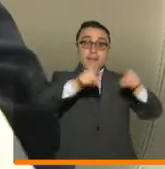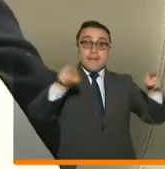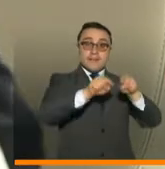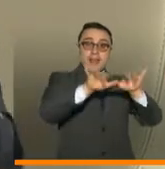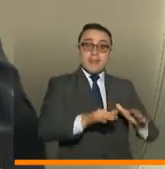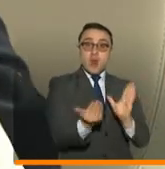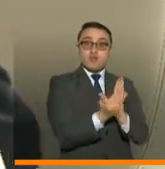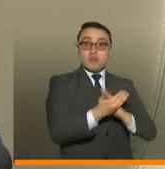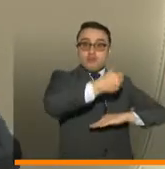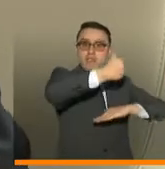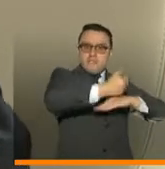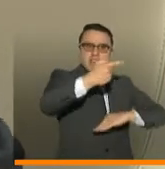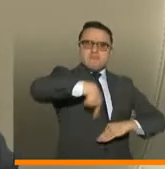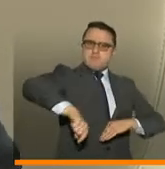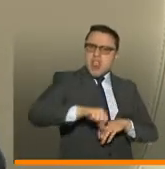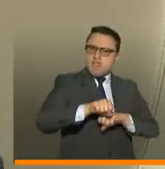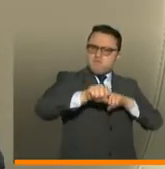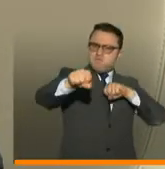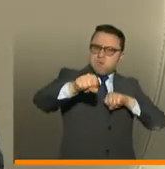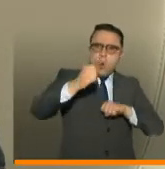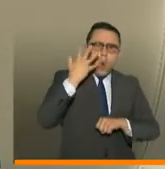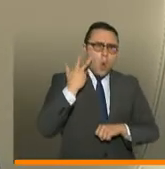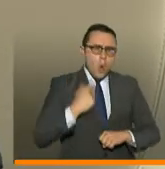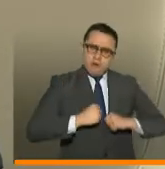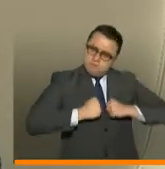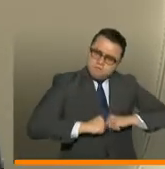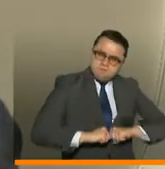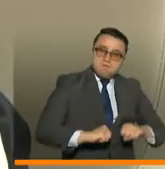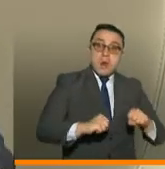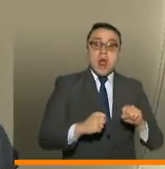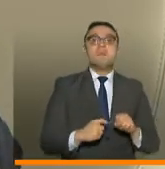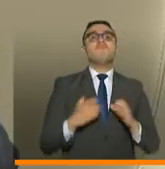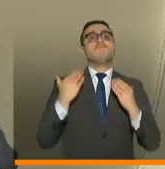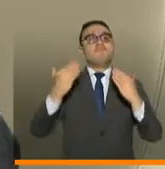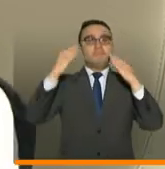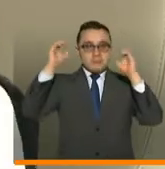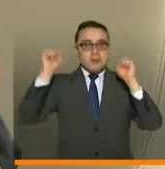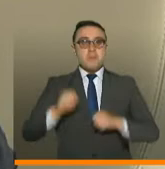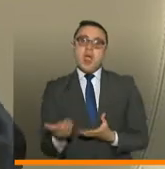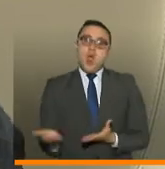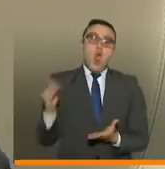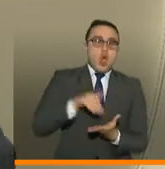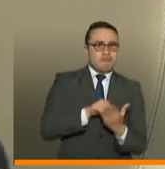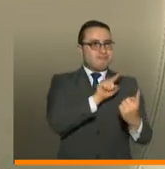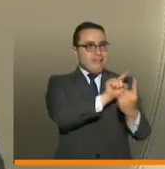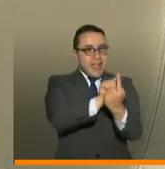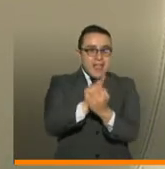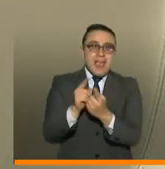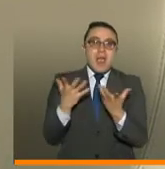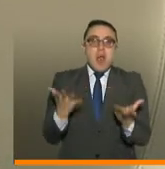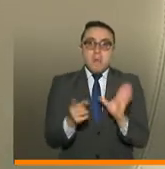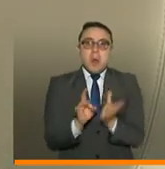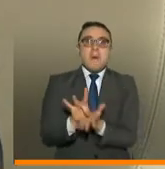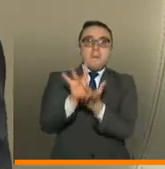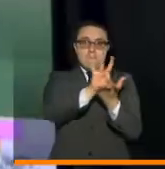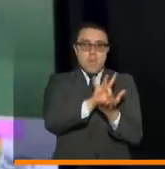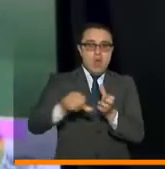trabajo heroico y dedicado va mostrándole a Colombia que podemos reencontrarnos bajo un modelo de alternancia gradual, progresivo y seguro.